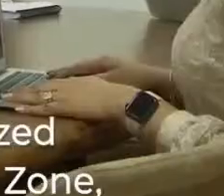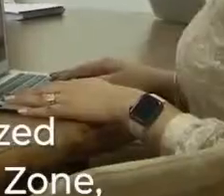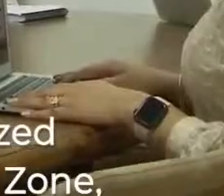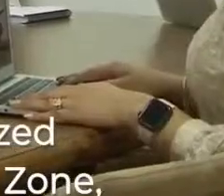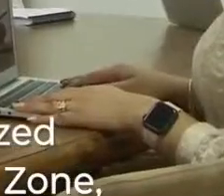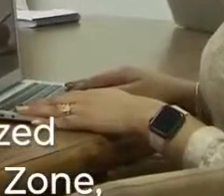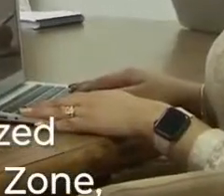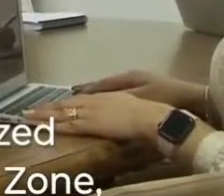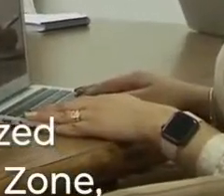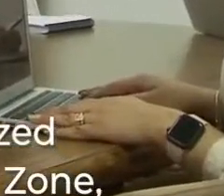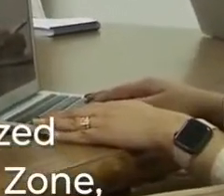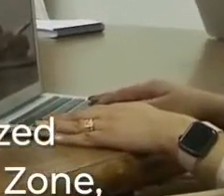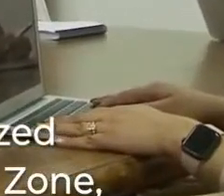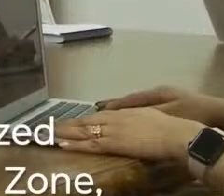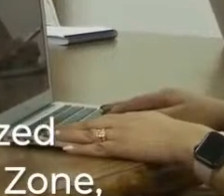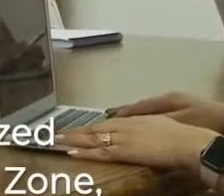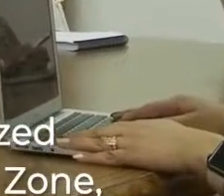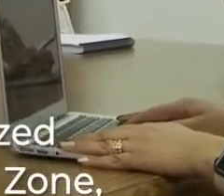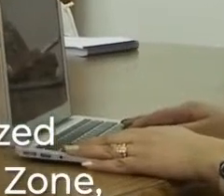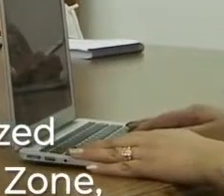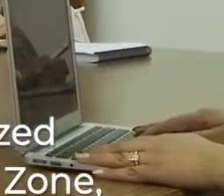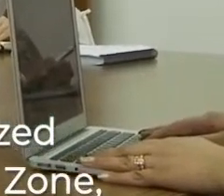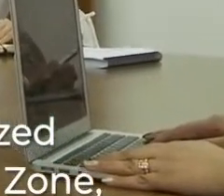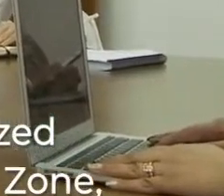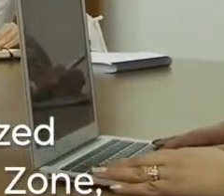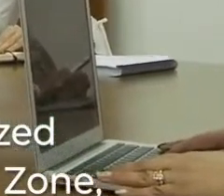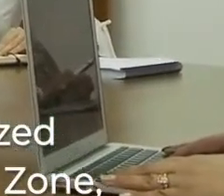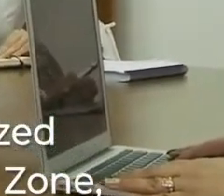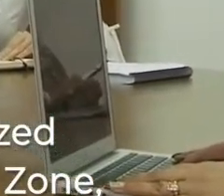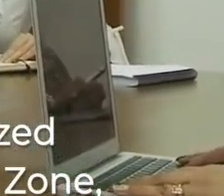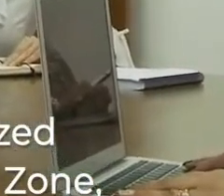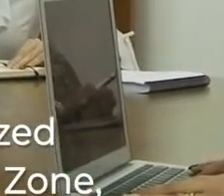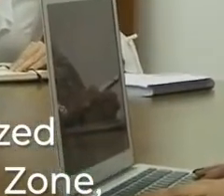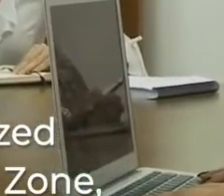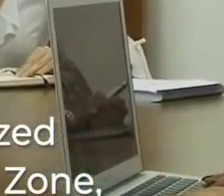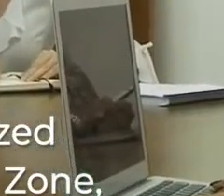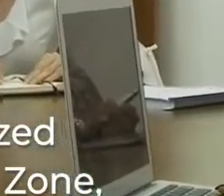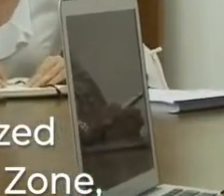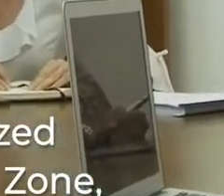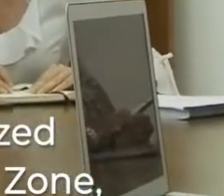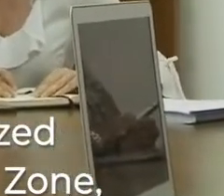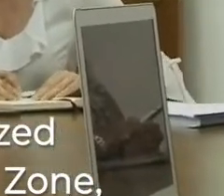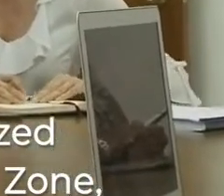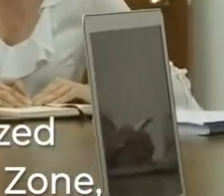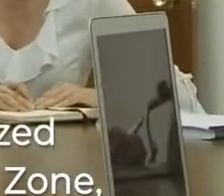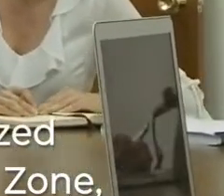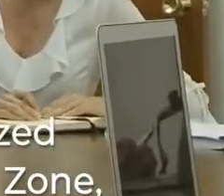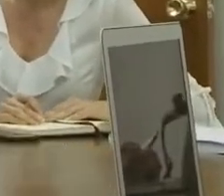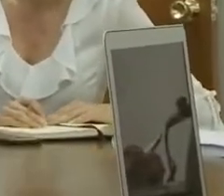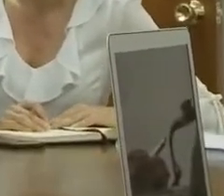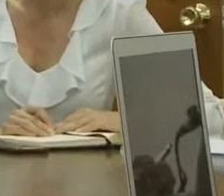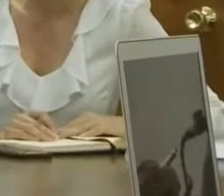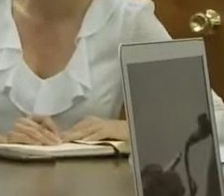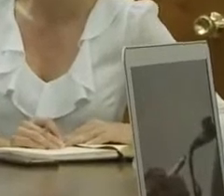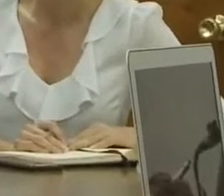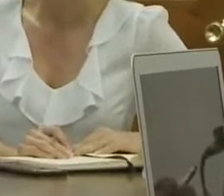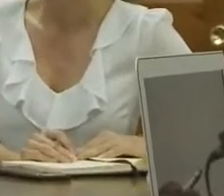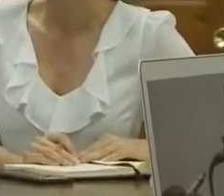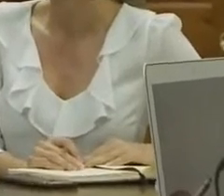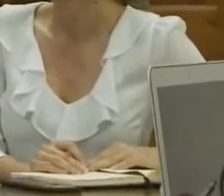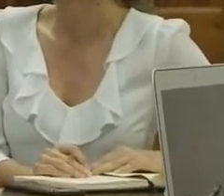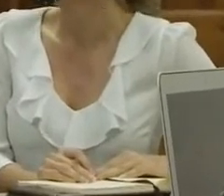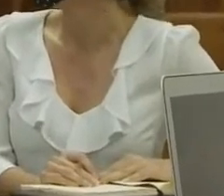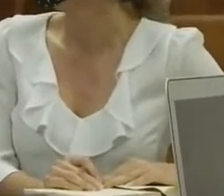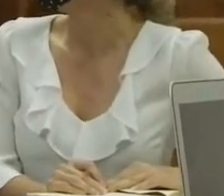la vida. El gobierno de Costa Rica ha priorizado la franja de desarrollo de la zona norte con el fin de atender a las poblaciones